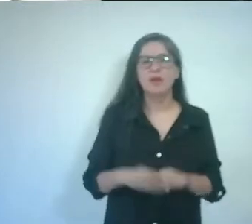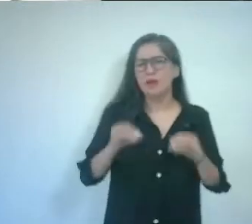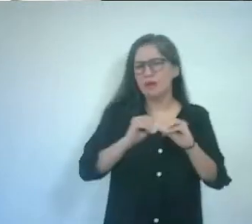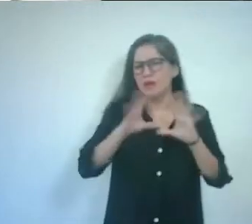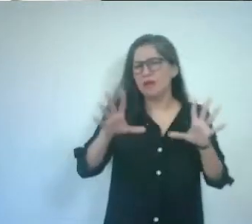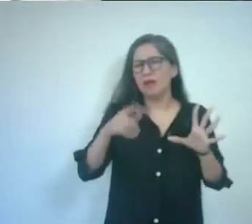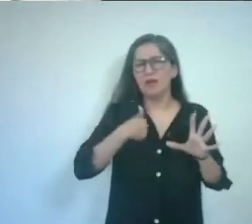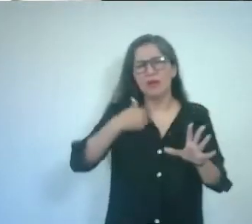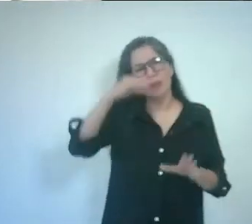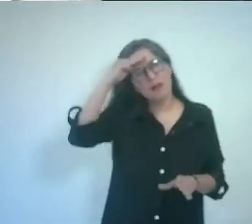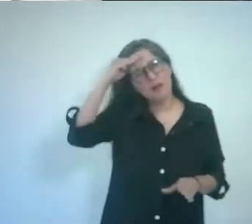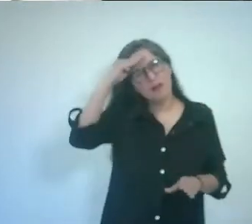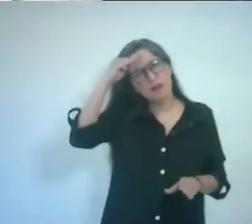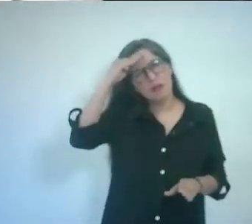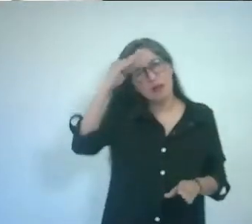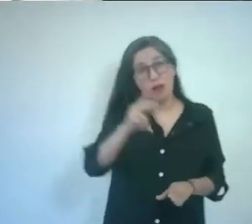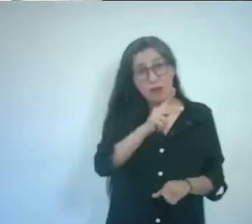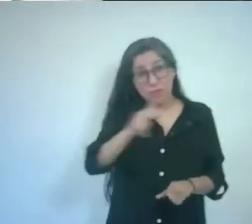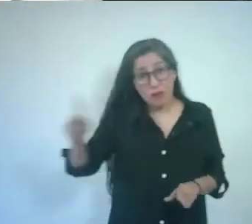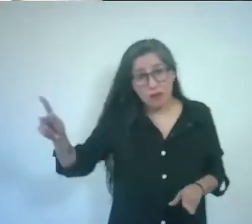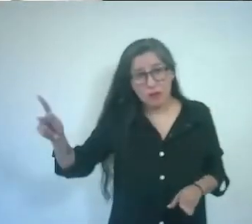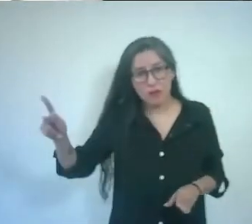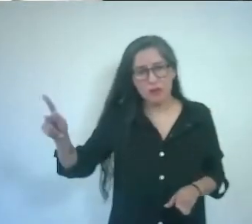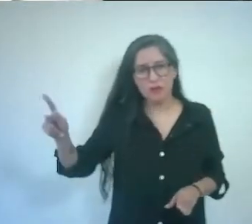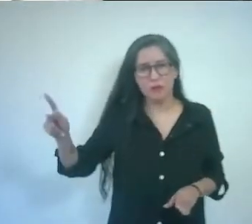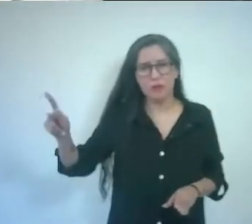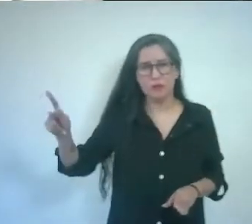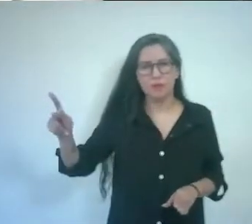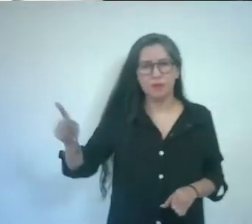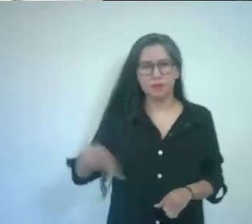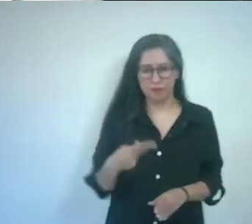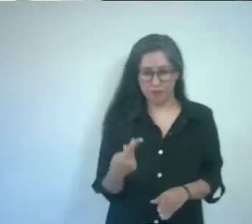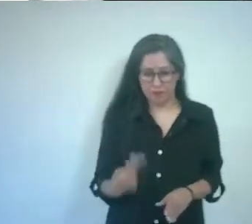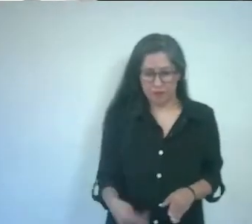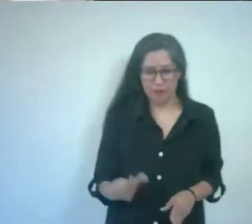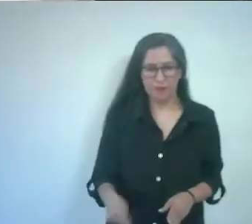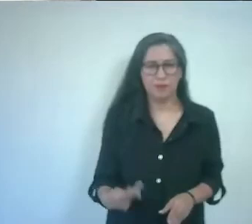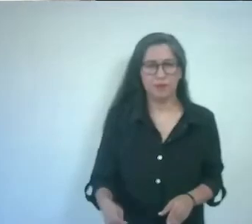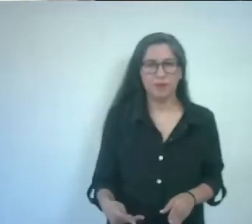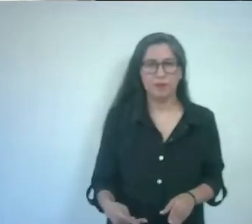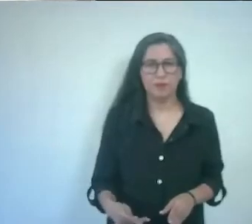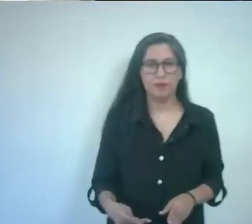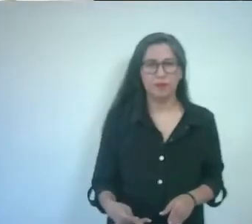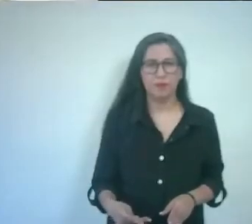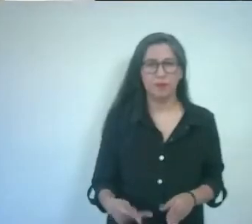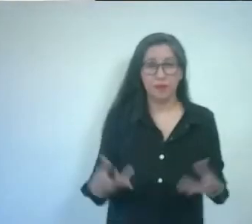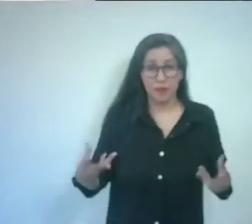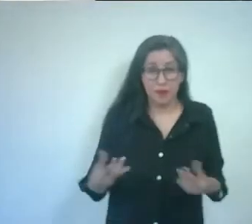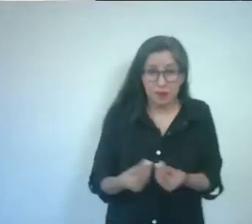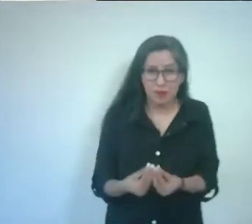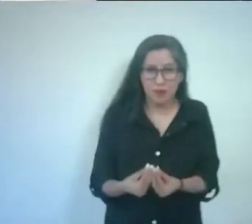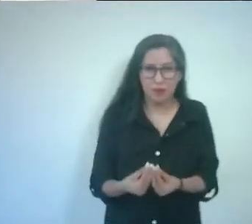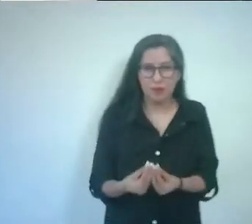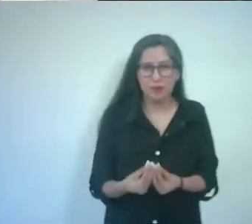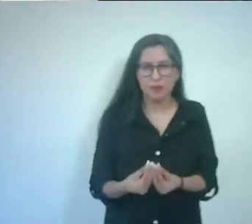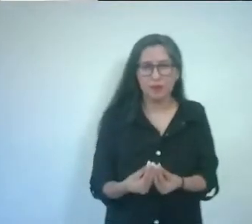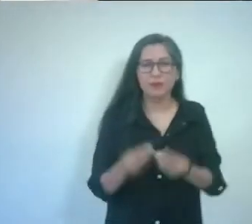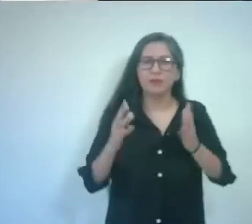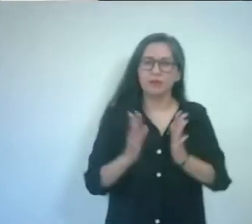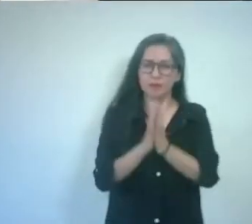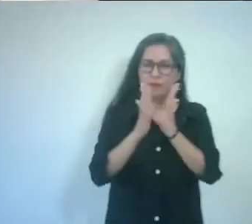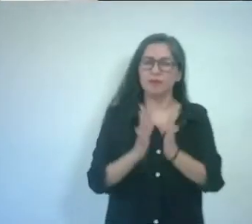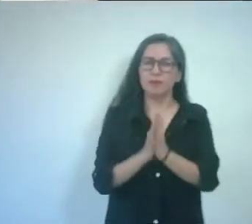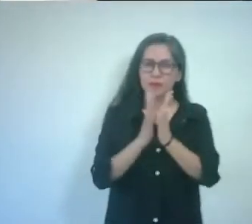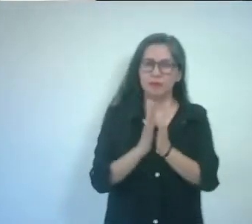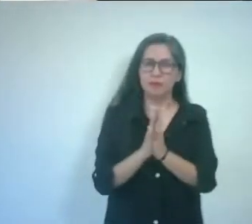pienso en que todas y todos, desde nuestro espacio, construimos esta